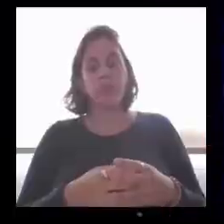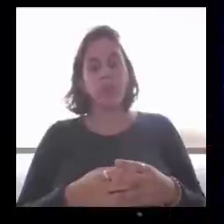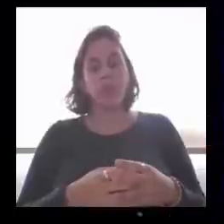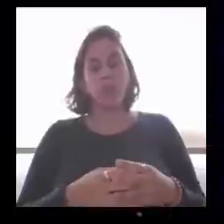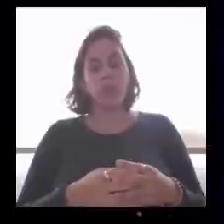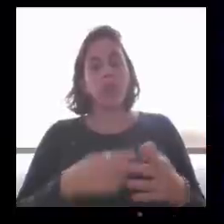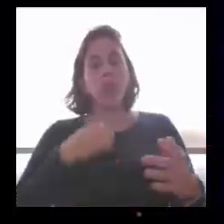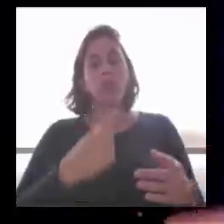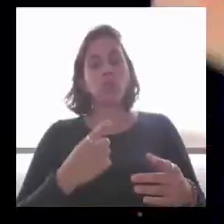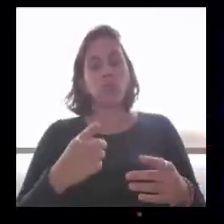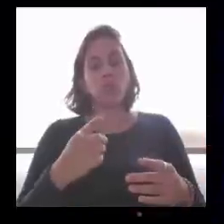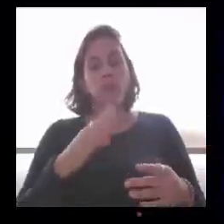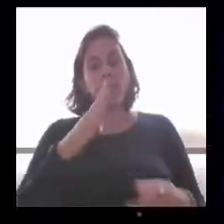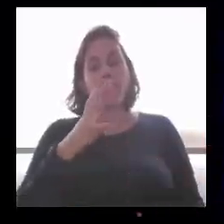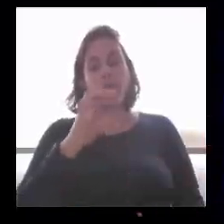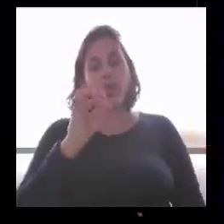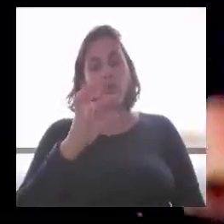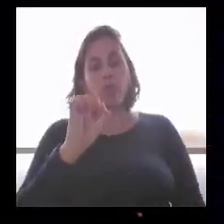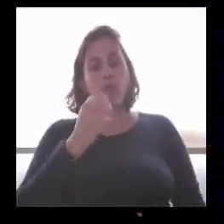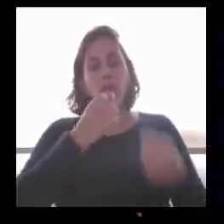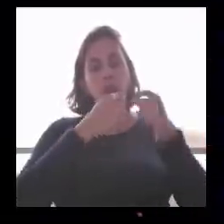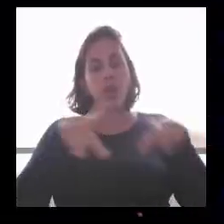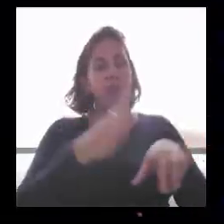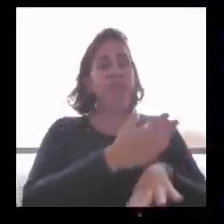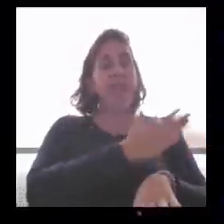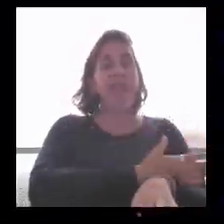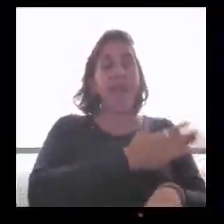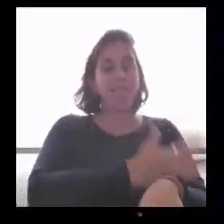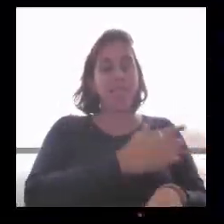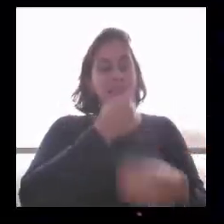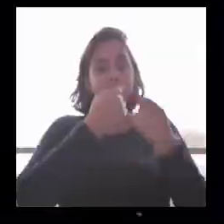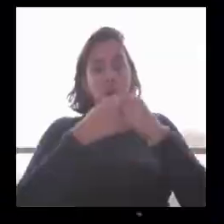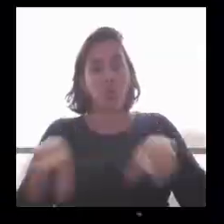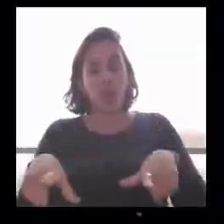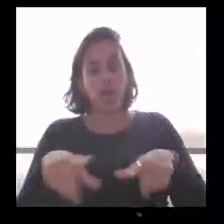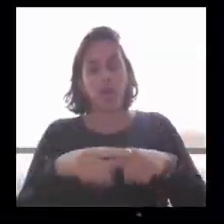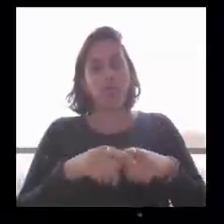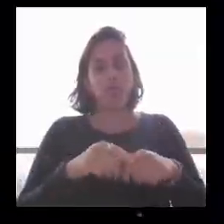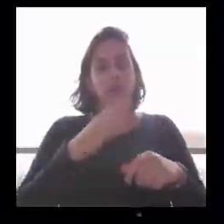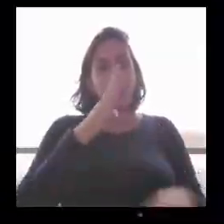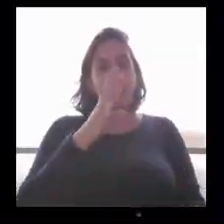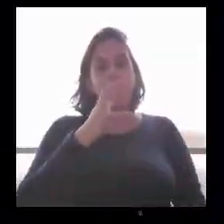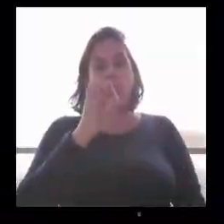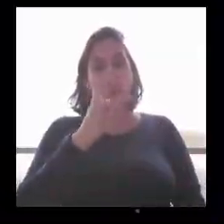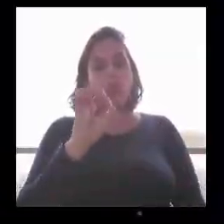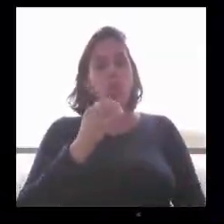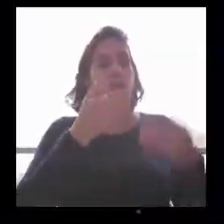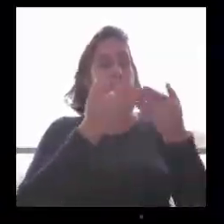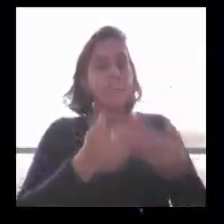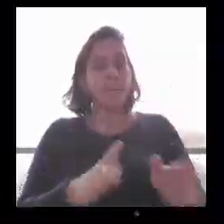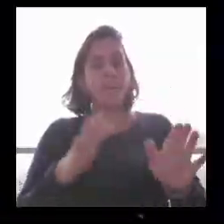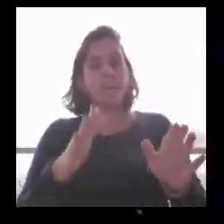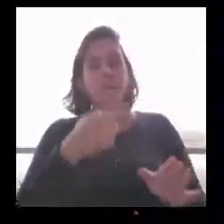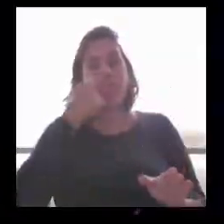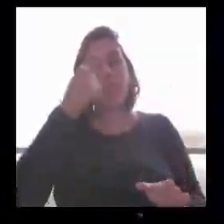el protolenguaje, previo al surgimiento del lenguaje, el protolenguaje surge a partir de un interés